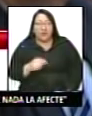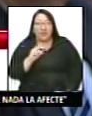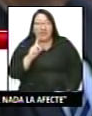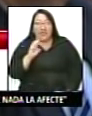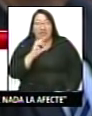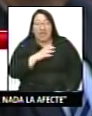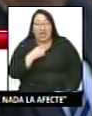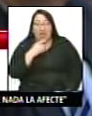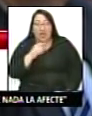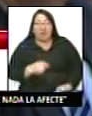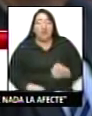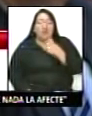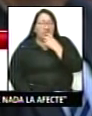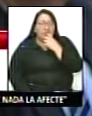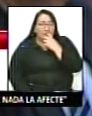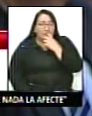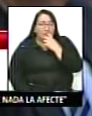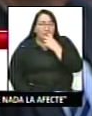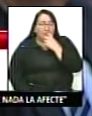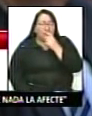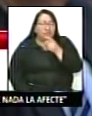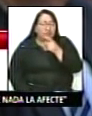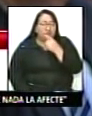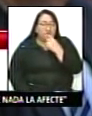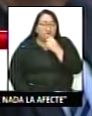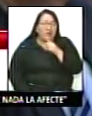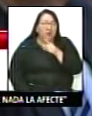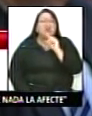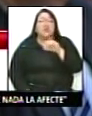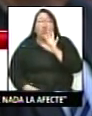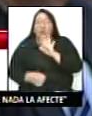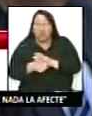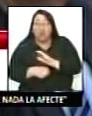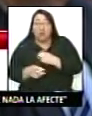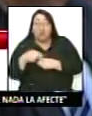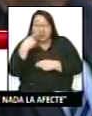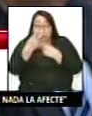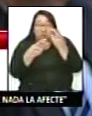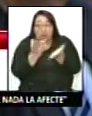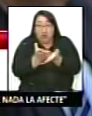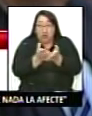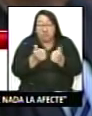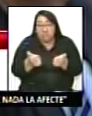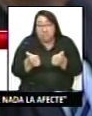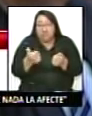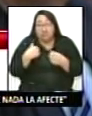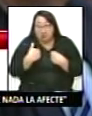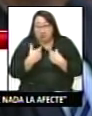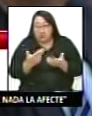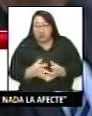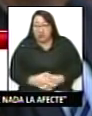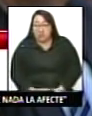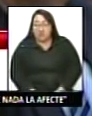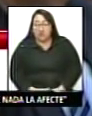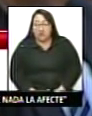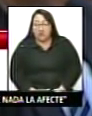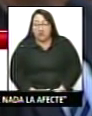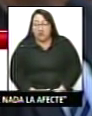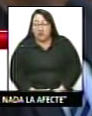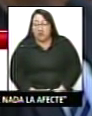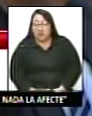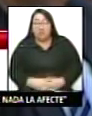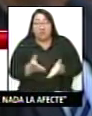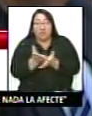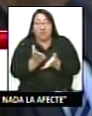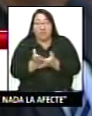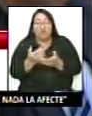Callao, que se comprometió a visitar escuelas. Nosotros tenemos estas